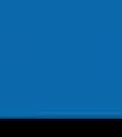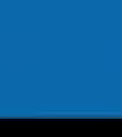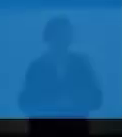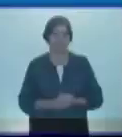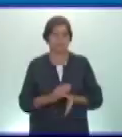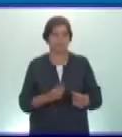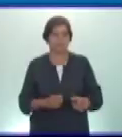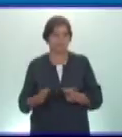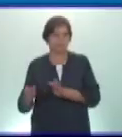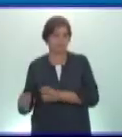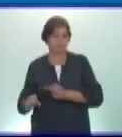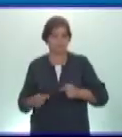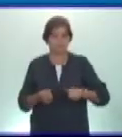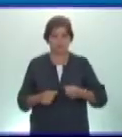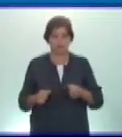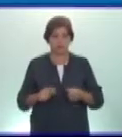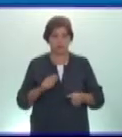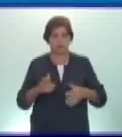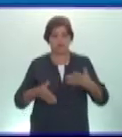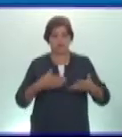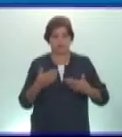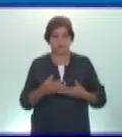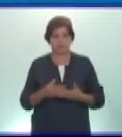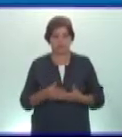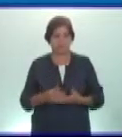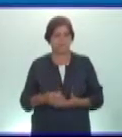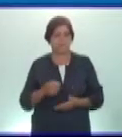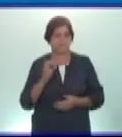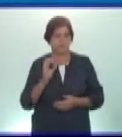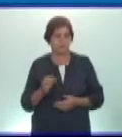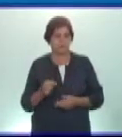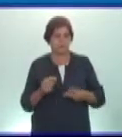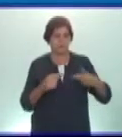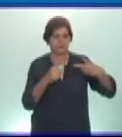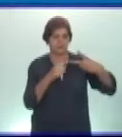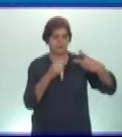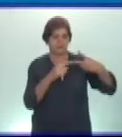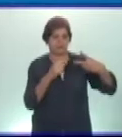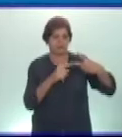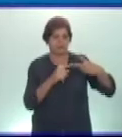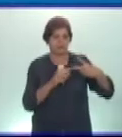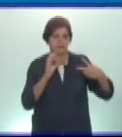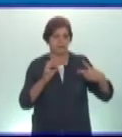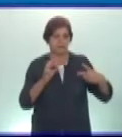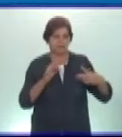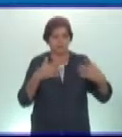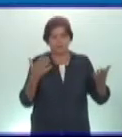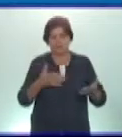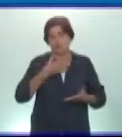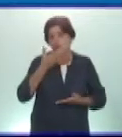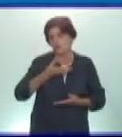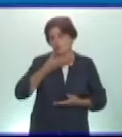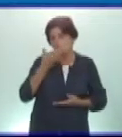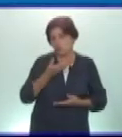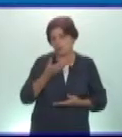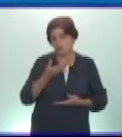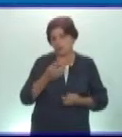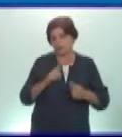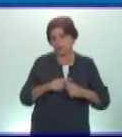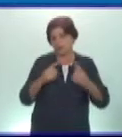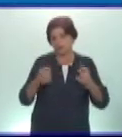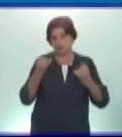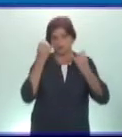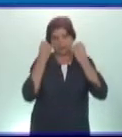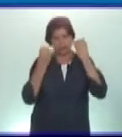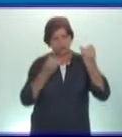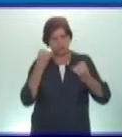pasamos a controlar la actividad. Por supuesto, estamos en presencia de un cuento. ¿Por qué lo identificaste? Vamos